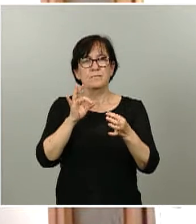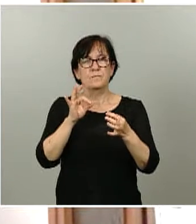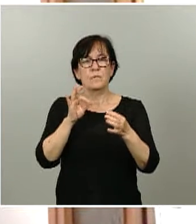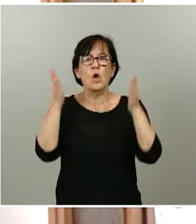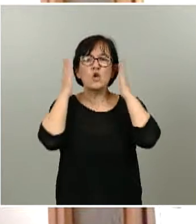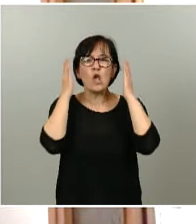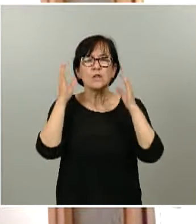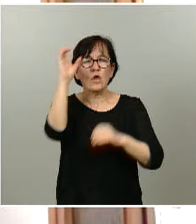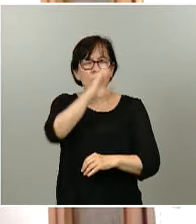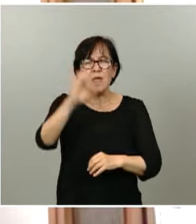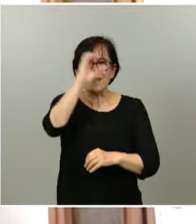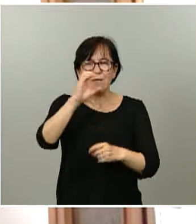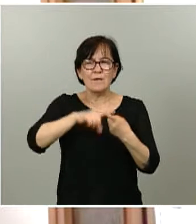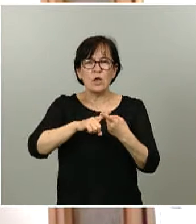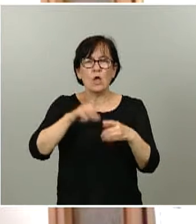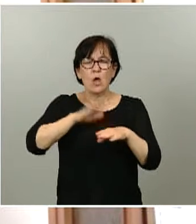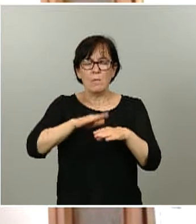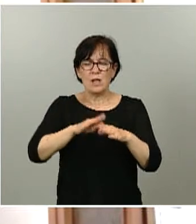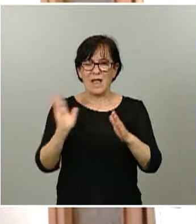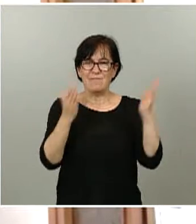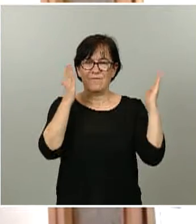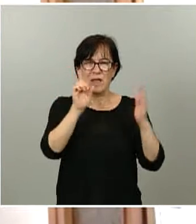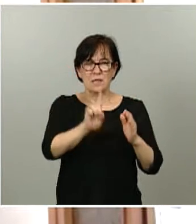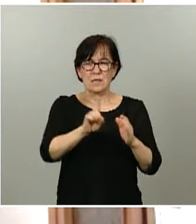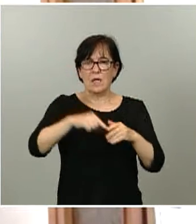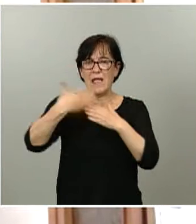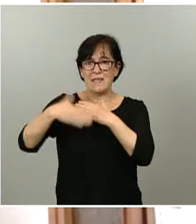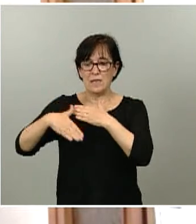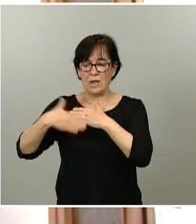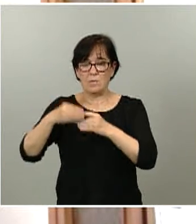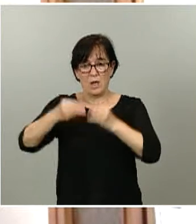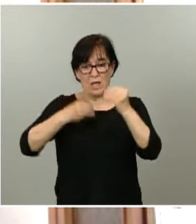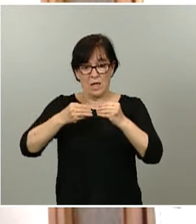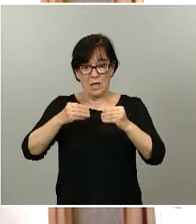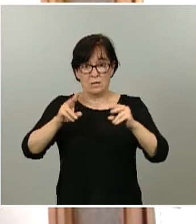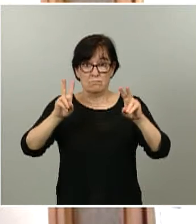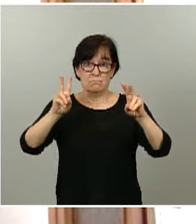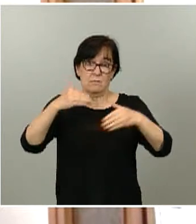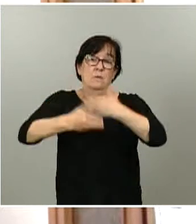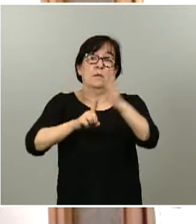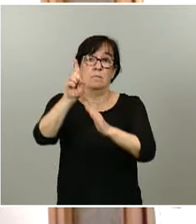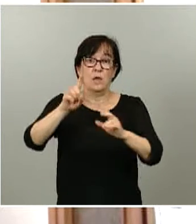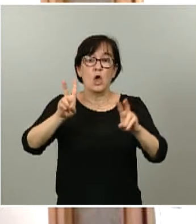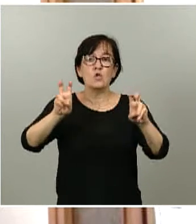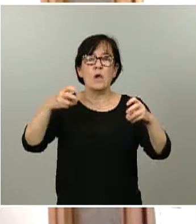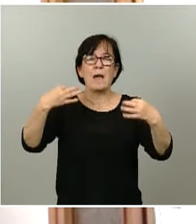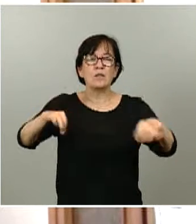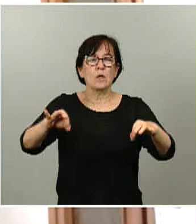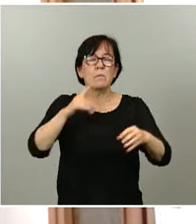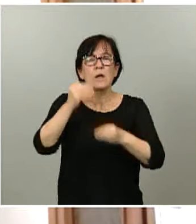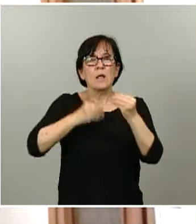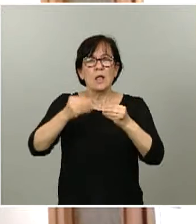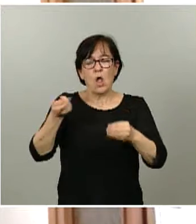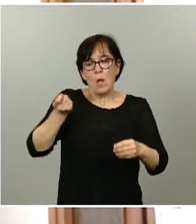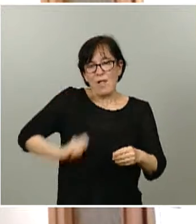Nos gustaría saber, porque en la fase 1 están con restricciones, si cuando avancemos en la nueva normalidad va a haber alguna medida específica para los profesionales sanitarios